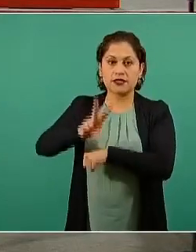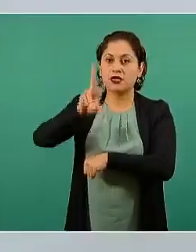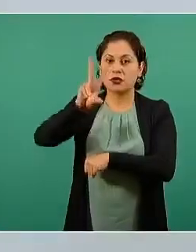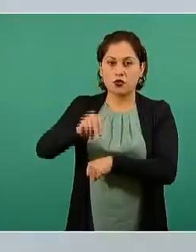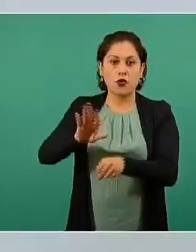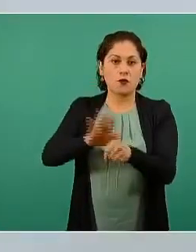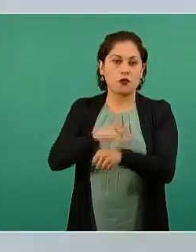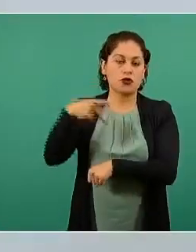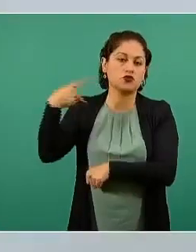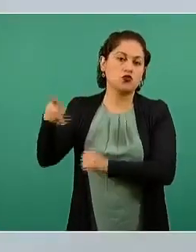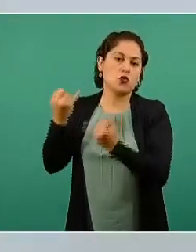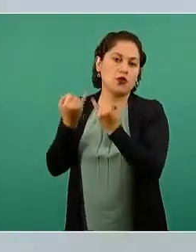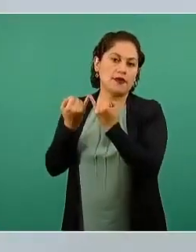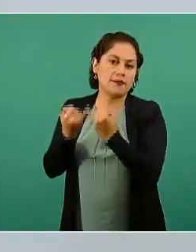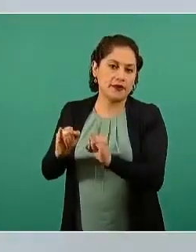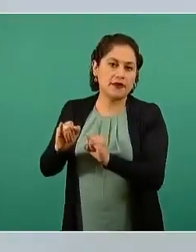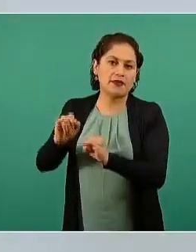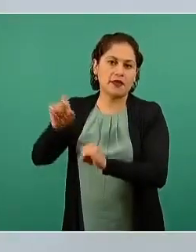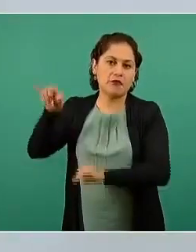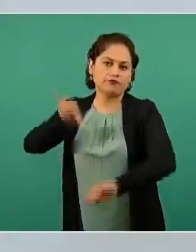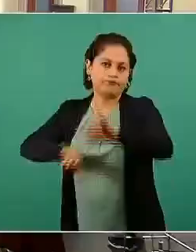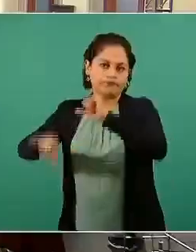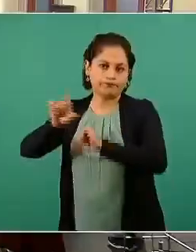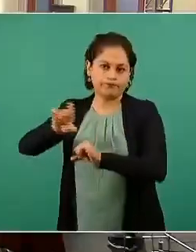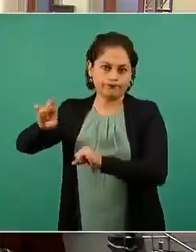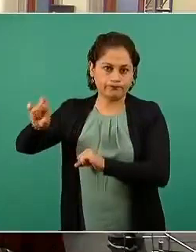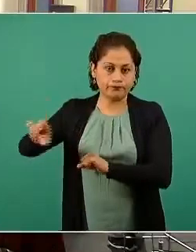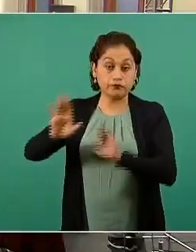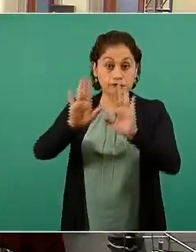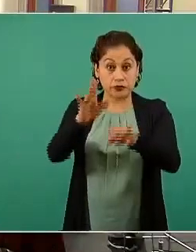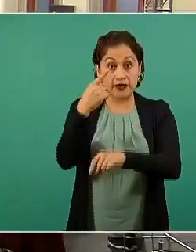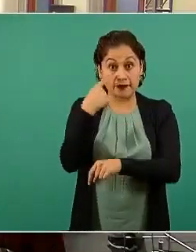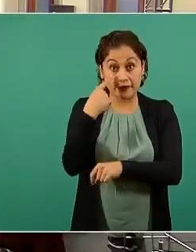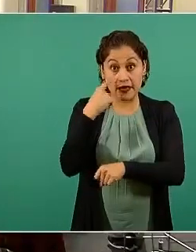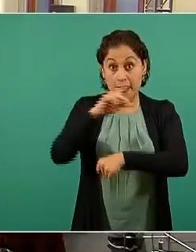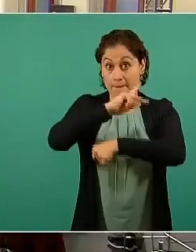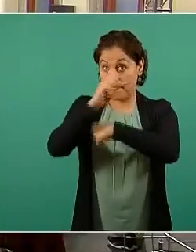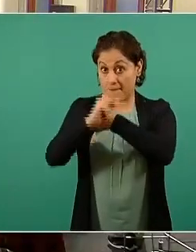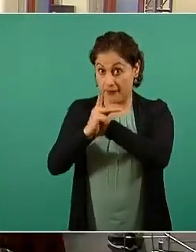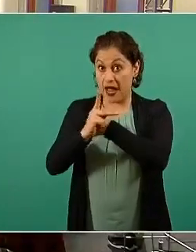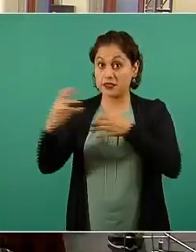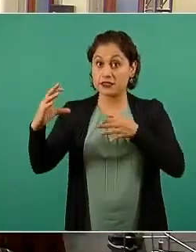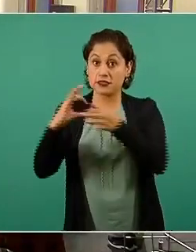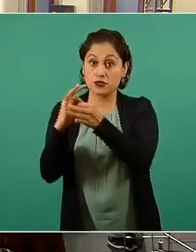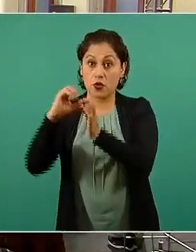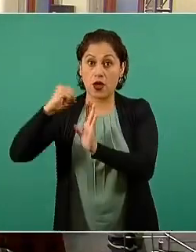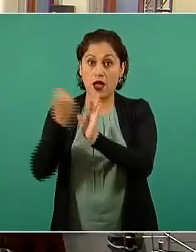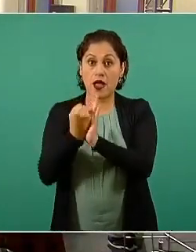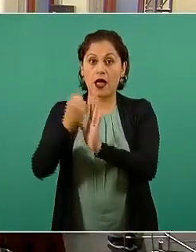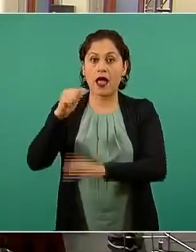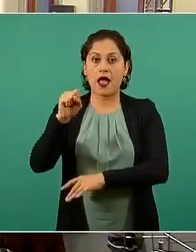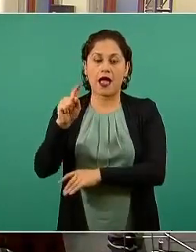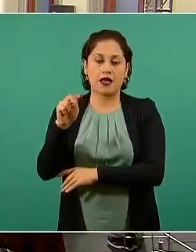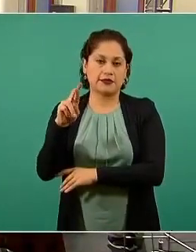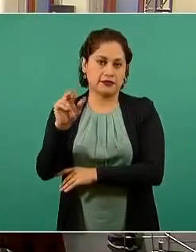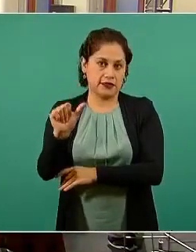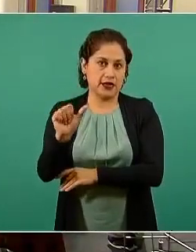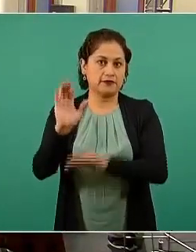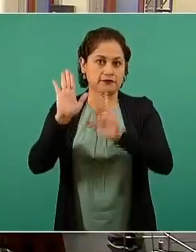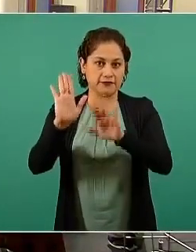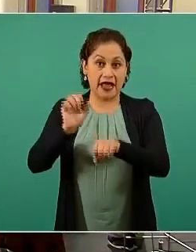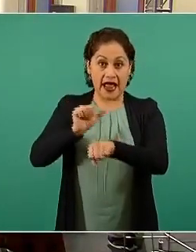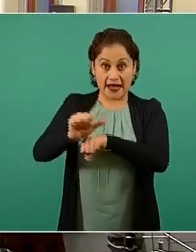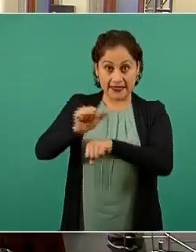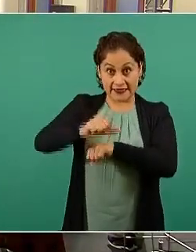de manera independiente. Sí, y es importante mencionar que son los países que firmaron contrato con Astra. ¿Sí? No es Argentina